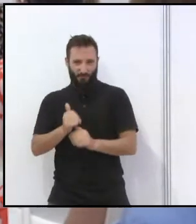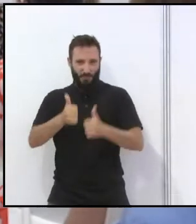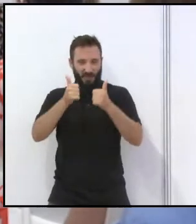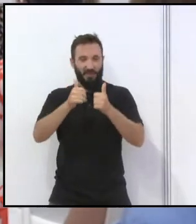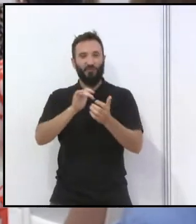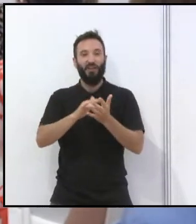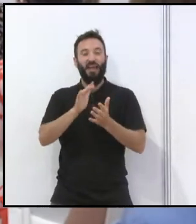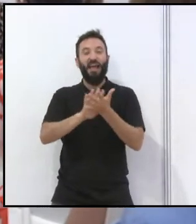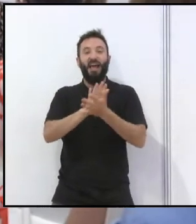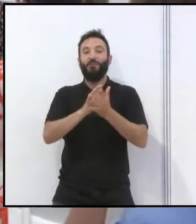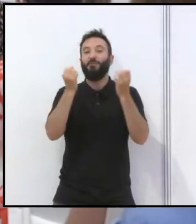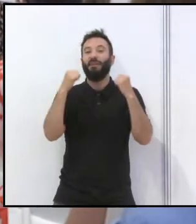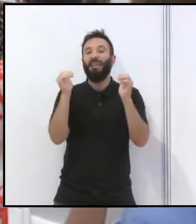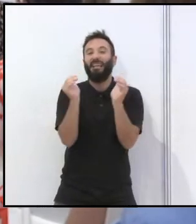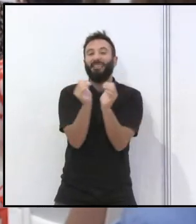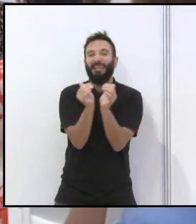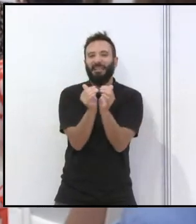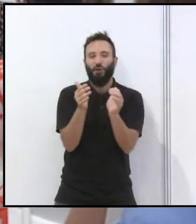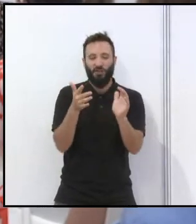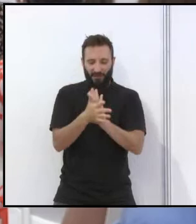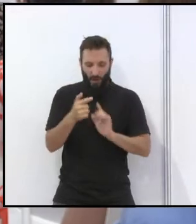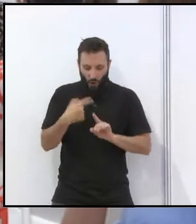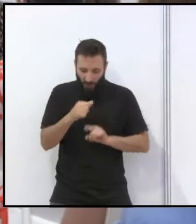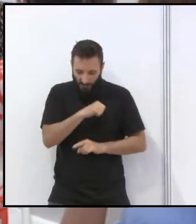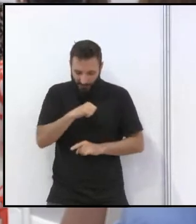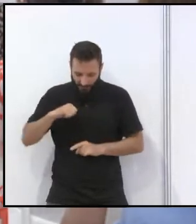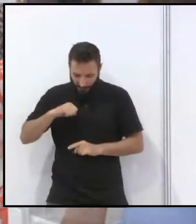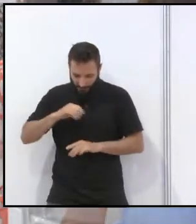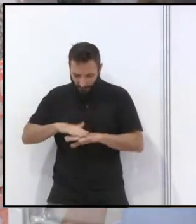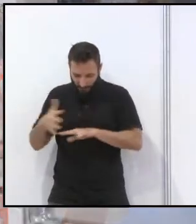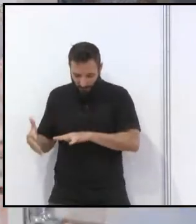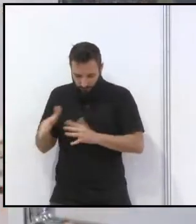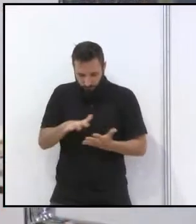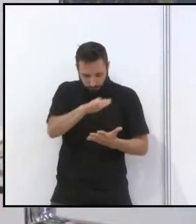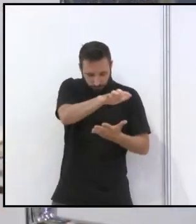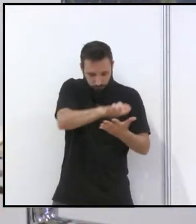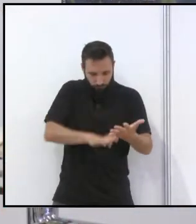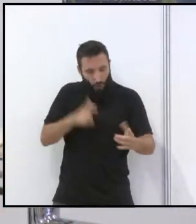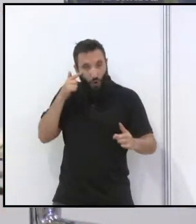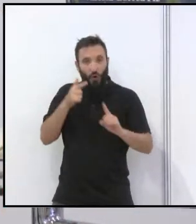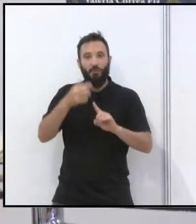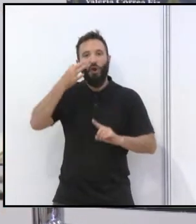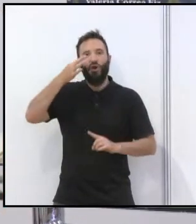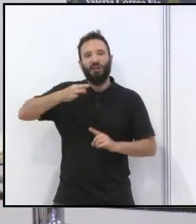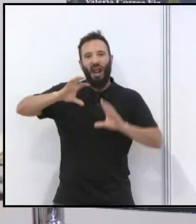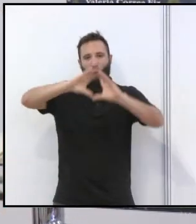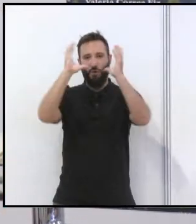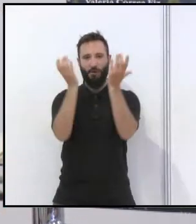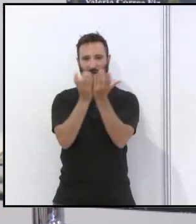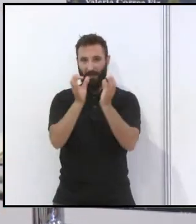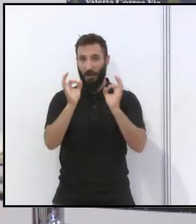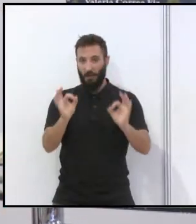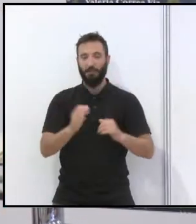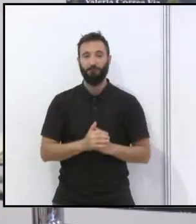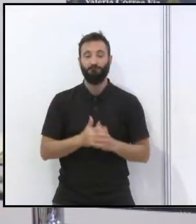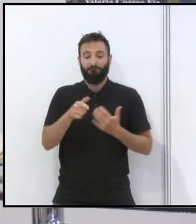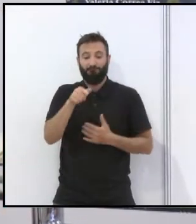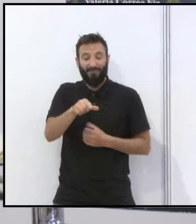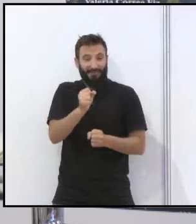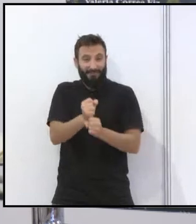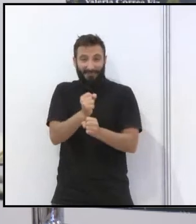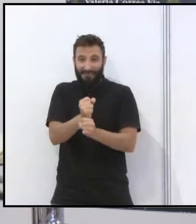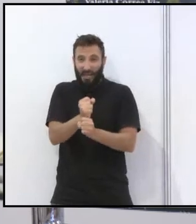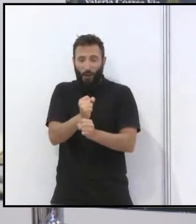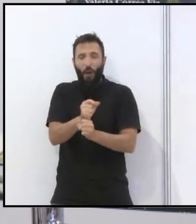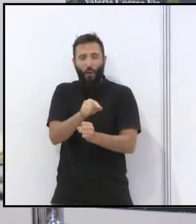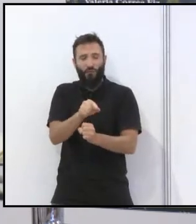ensayitos que toman lo íntimo para extrapolarlo hacia una verdad universal, ¿no? Yo creo que ese es el trabajo, uno de los